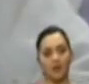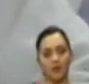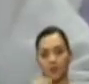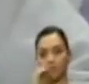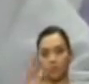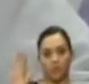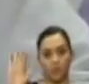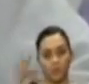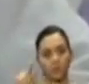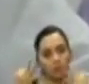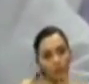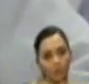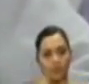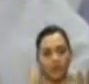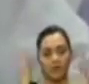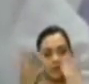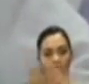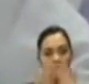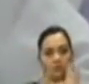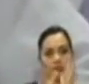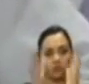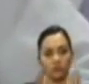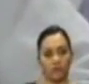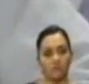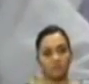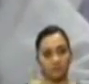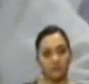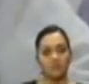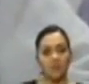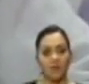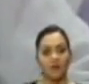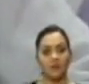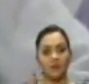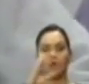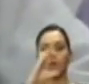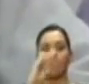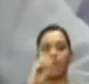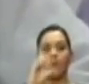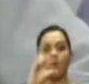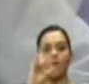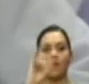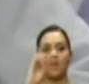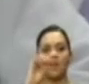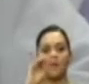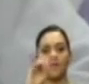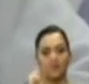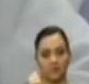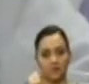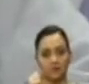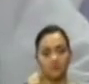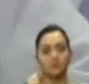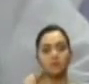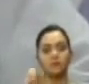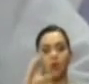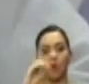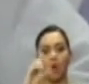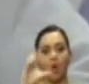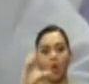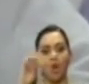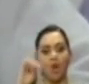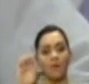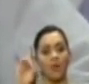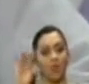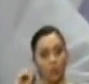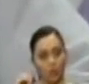cumplida de la Revolución Ciudadana, el carretero Colimes-Olmedo. Los que sí conocemos nuestro país, porque no es que